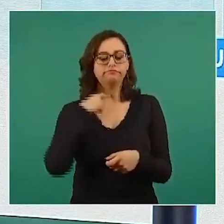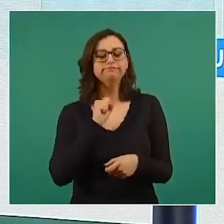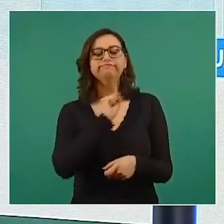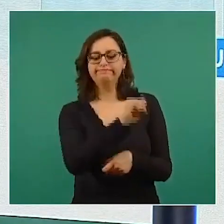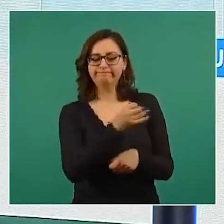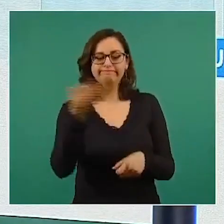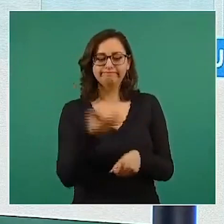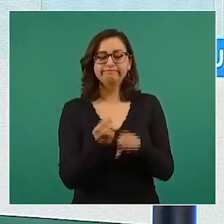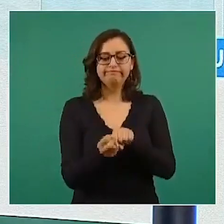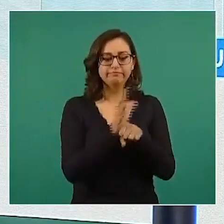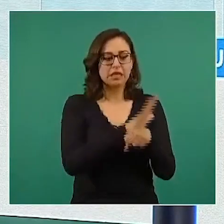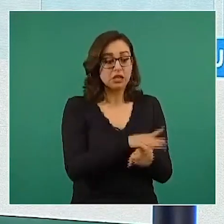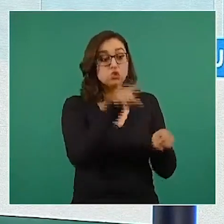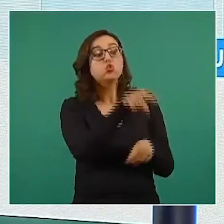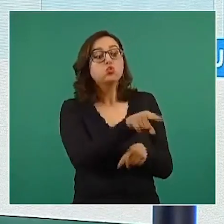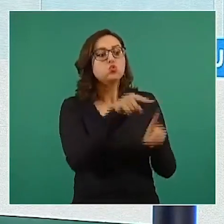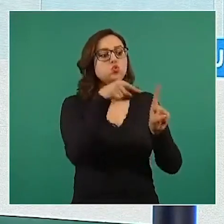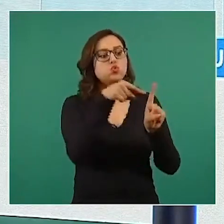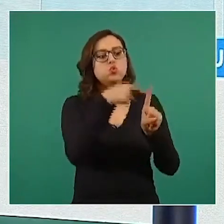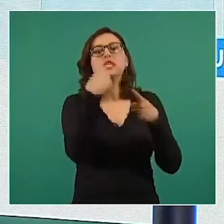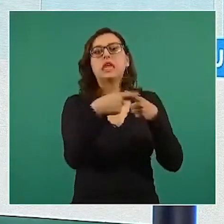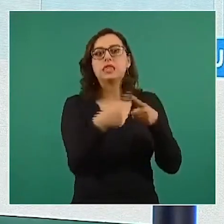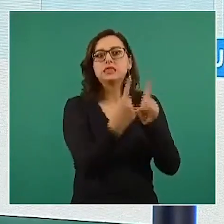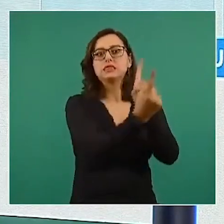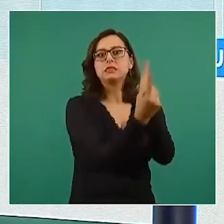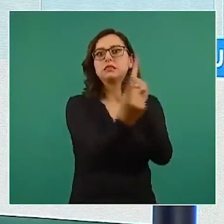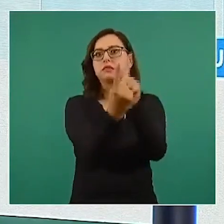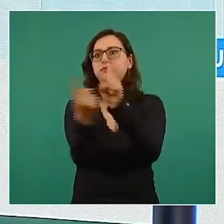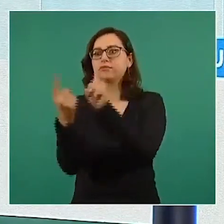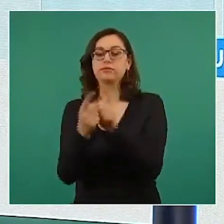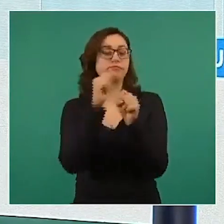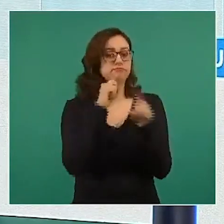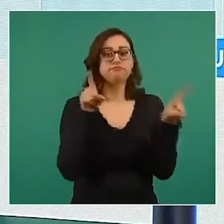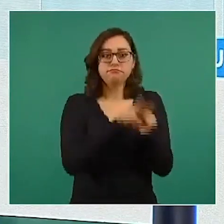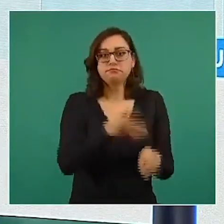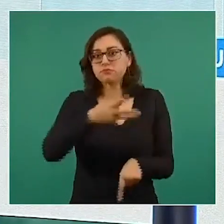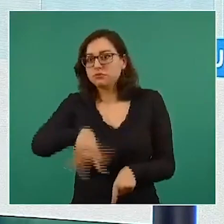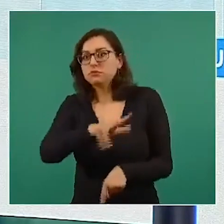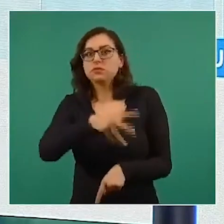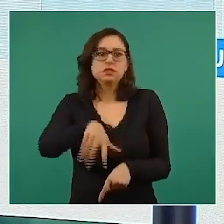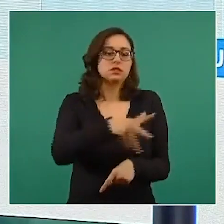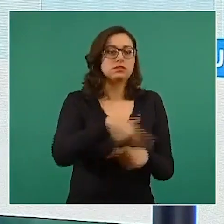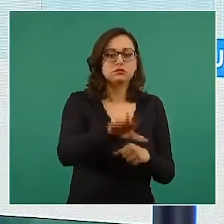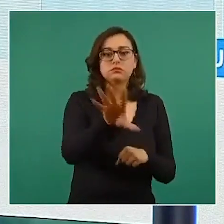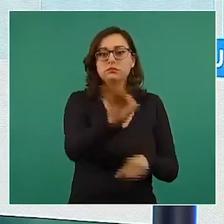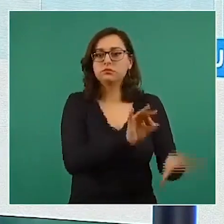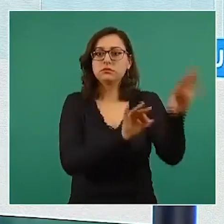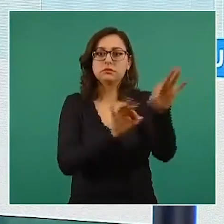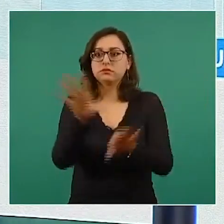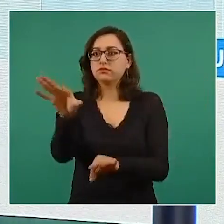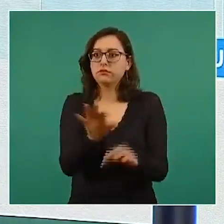sus contactos, la investigación de sus contactos, también con las pruebas de laboratorio y la puesta